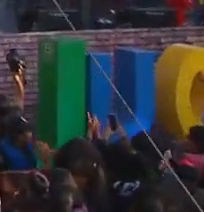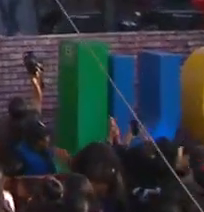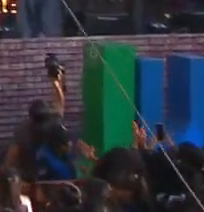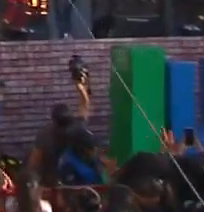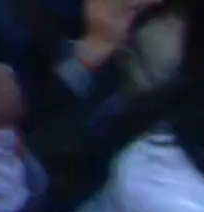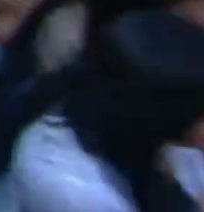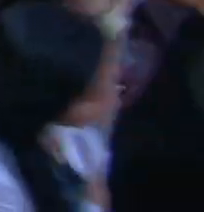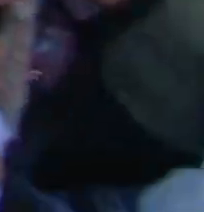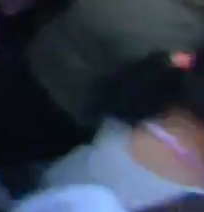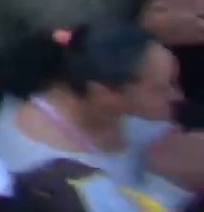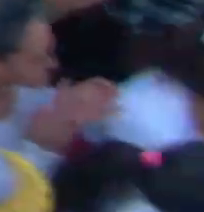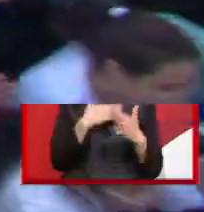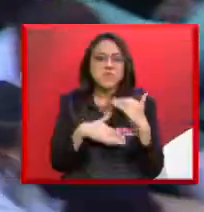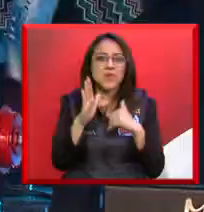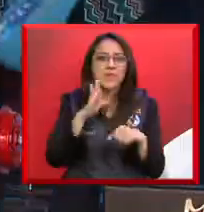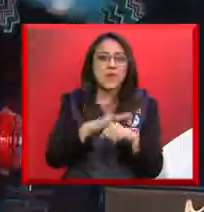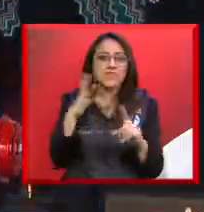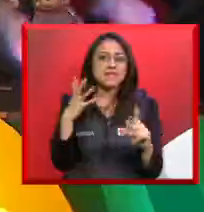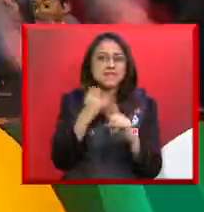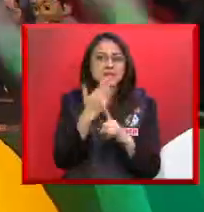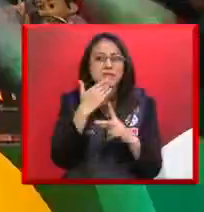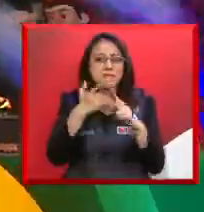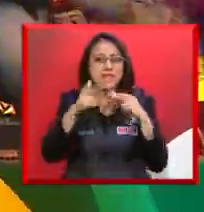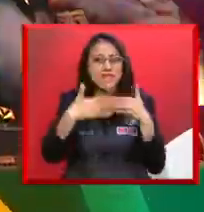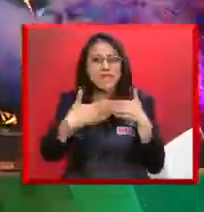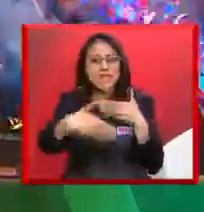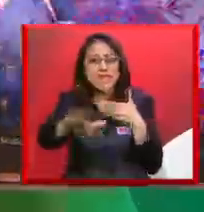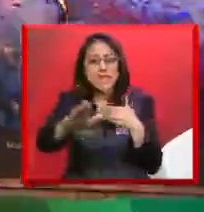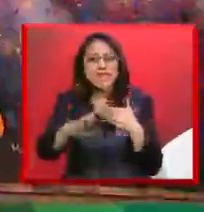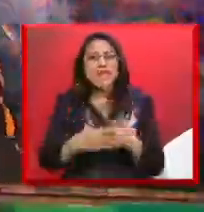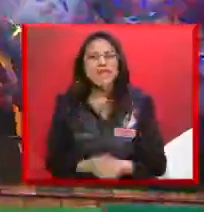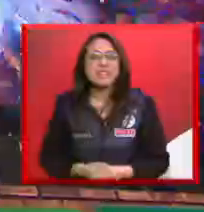17,493,824 sonrisas. Juguetón superó la meta. ¡Arranca!